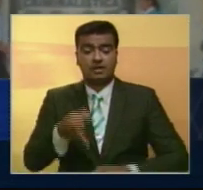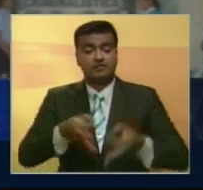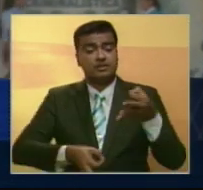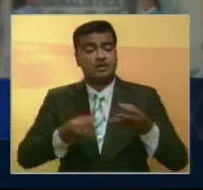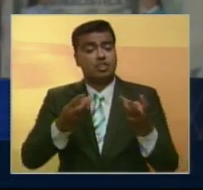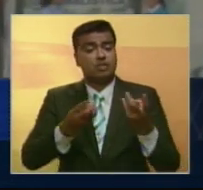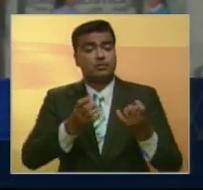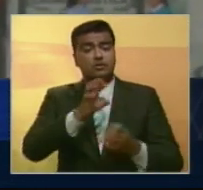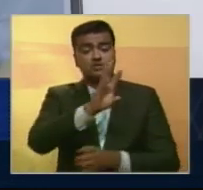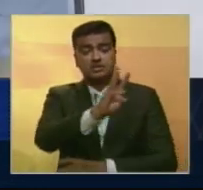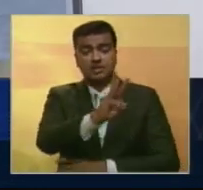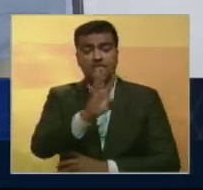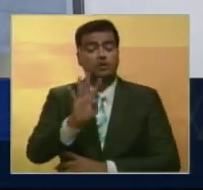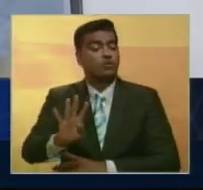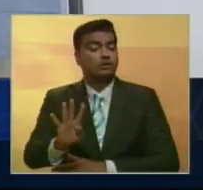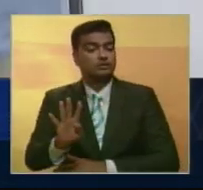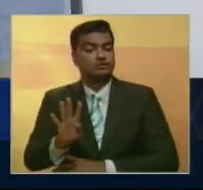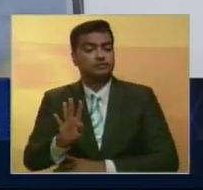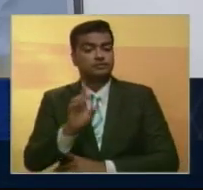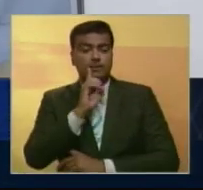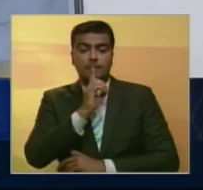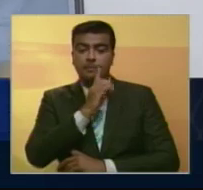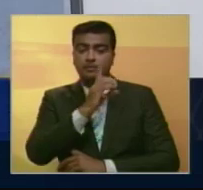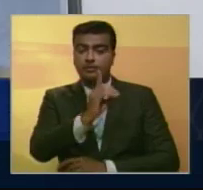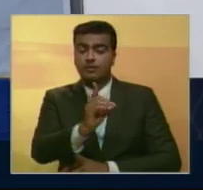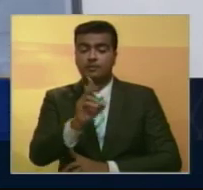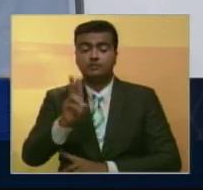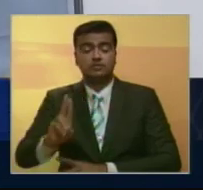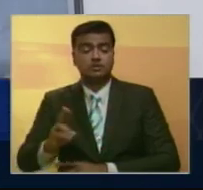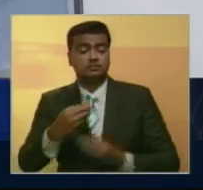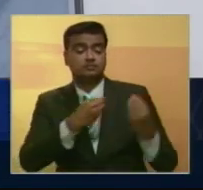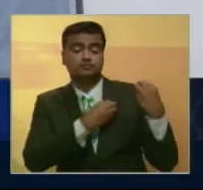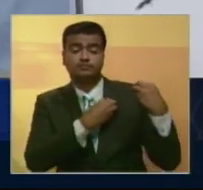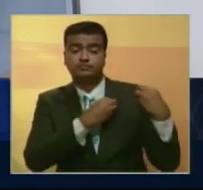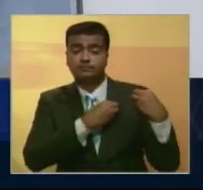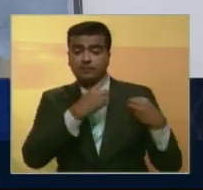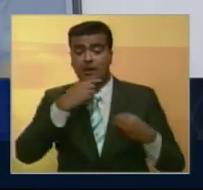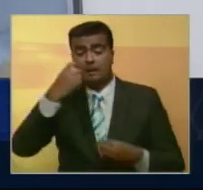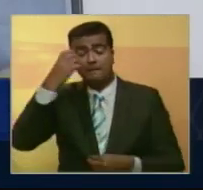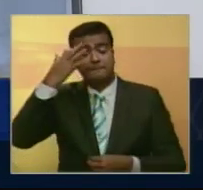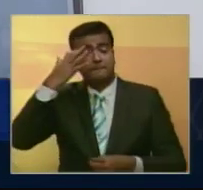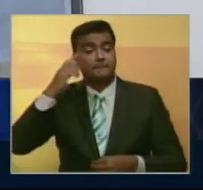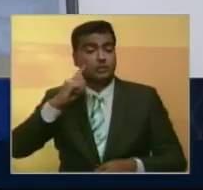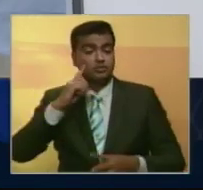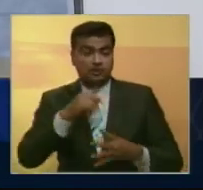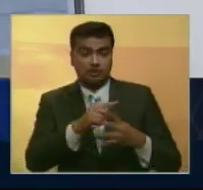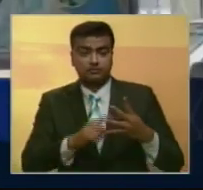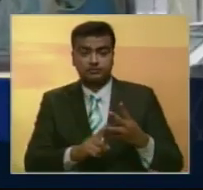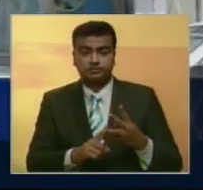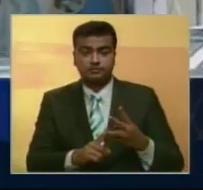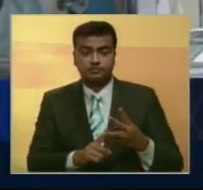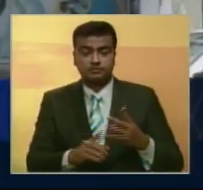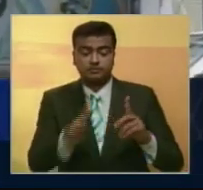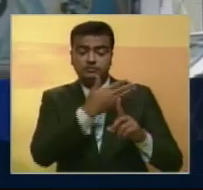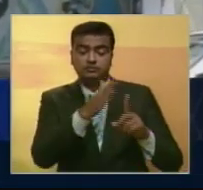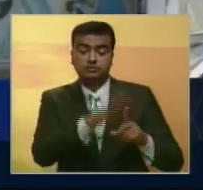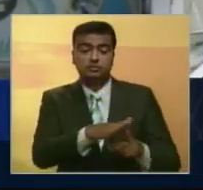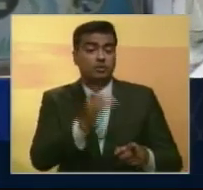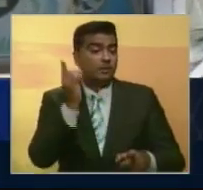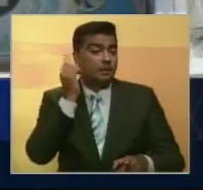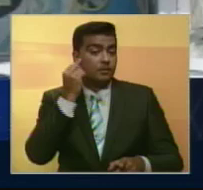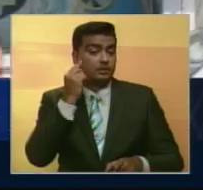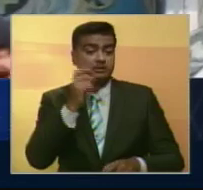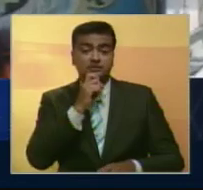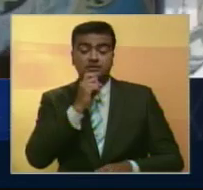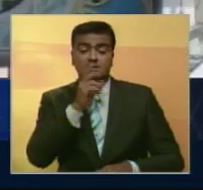número 64 nacional, Josmer Useche, acusó a Guerrero bajo la presunta comisión de los delitos de femicidio agravado